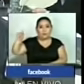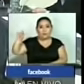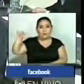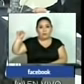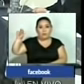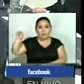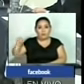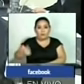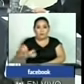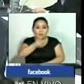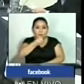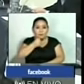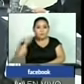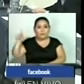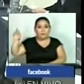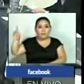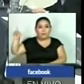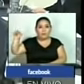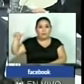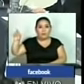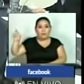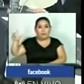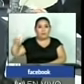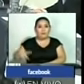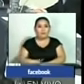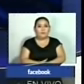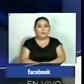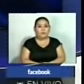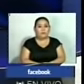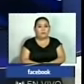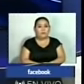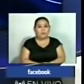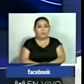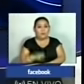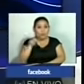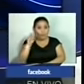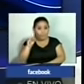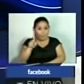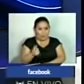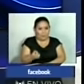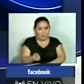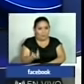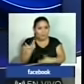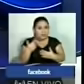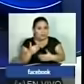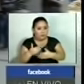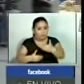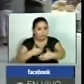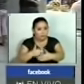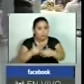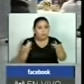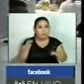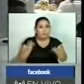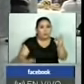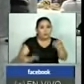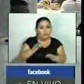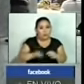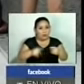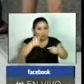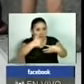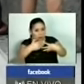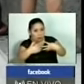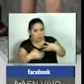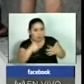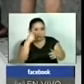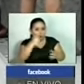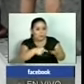Funes, Raúl Hernández, Noticiero Hechos. Y para este miércoles está previsto el desarrollo de la audiencia de imposición de medidas